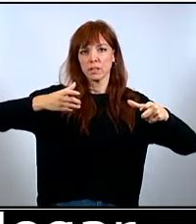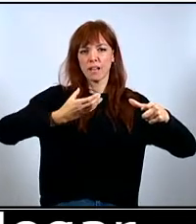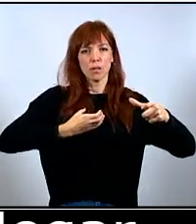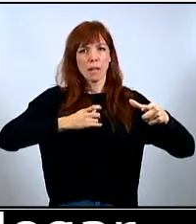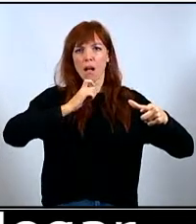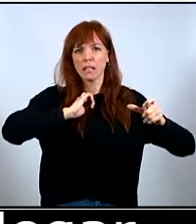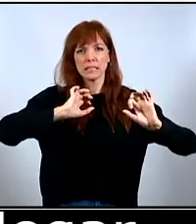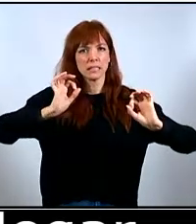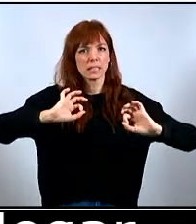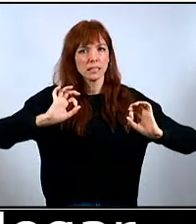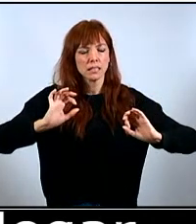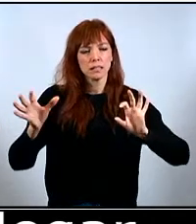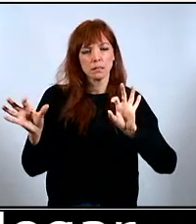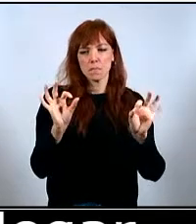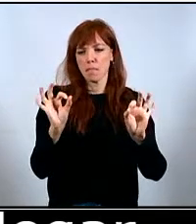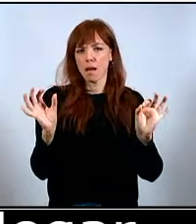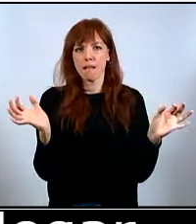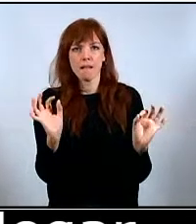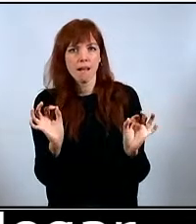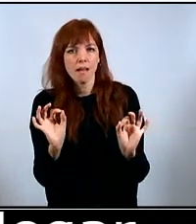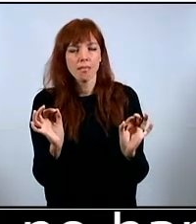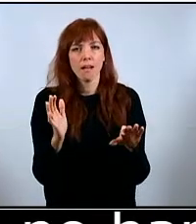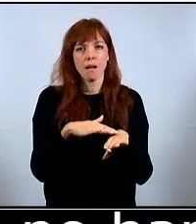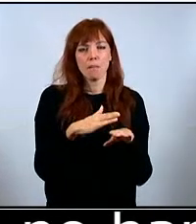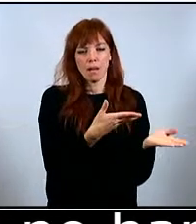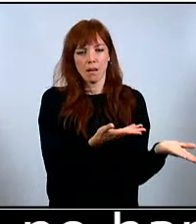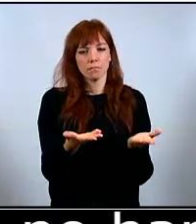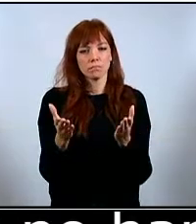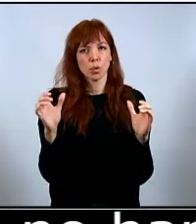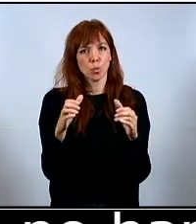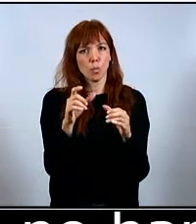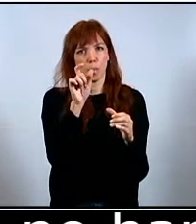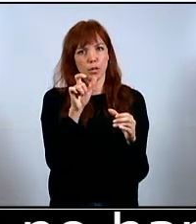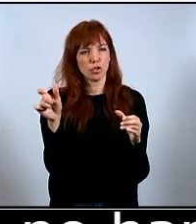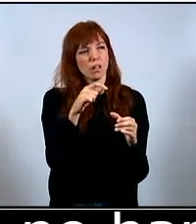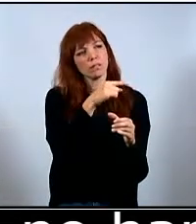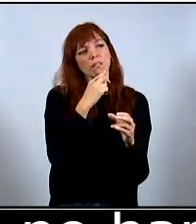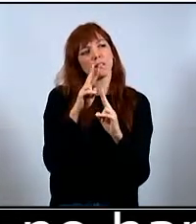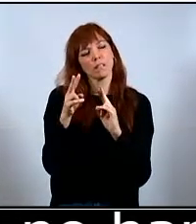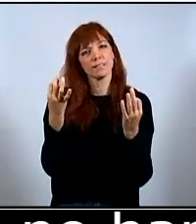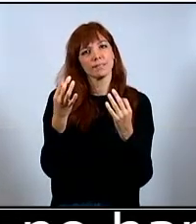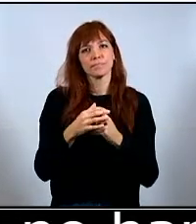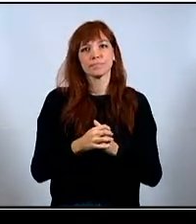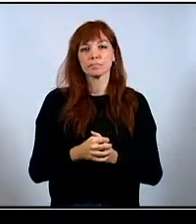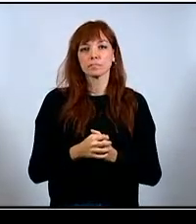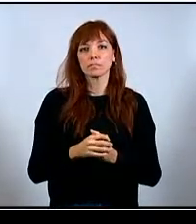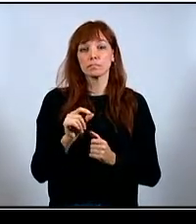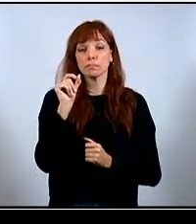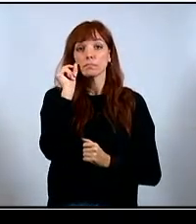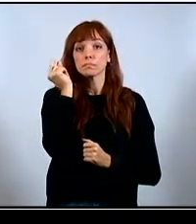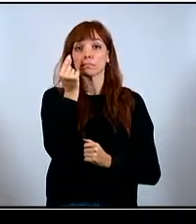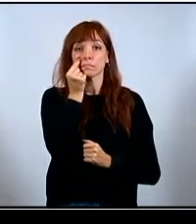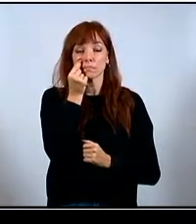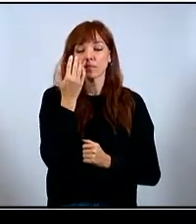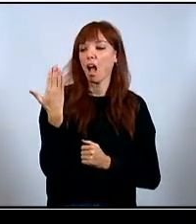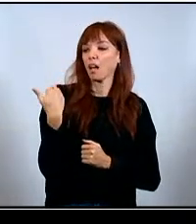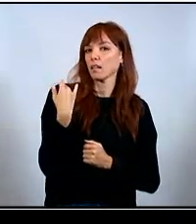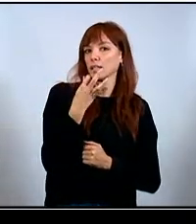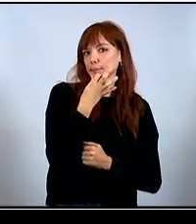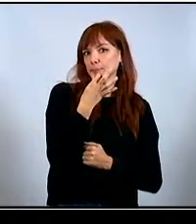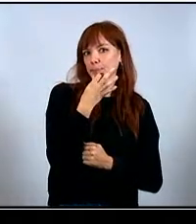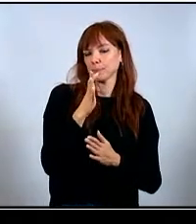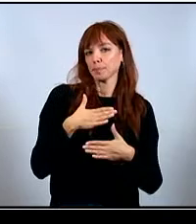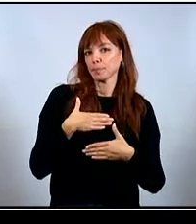no estaba nada preparado para acoger a este colectivo. ¿Qué tiene usted que decir? Pues que nosotros nos enteramos ayer por la tarde. Ayer por la